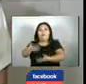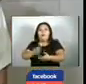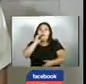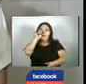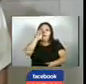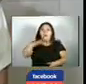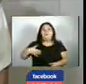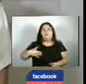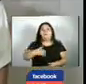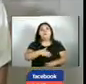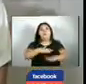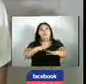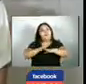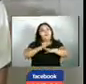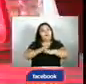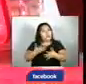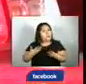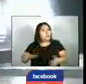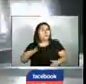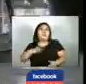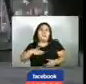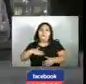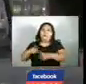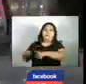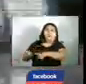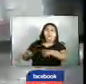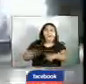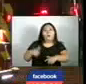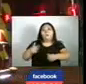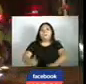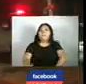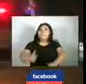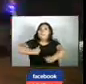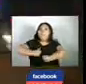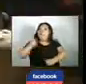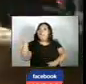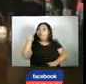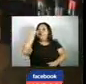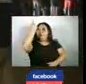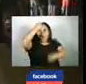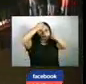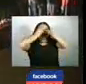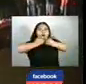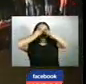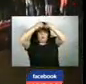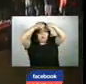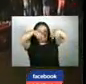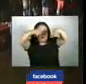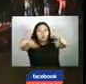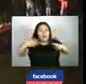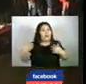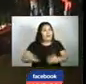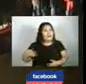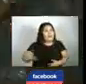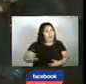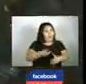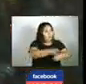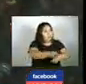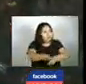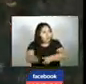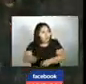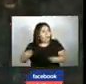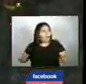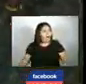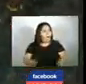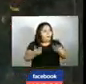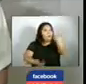de Defensa aseguró que se ha puesto a disposición equipos de la Fuerza Armada para apoyar a los bomberos que requieren de mayor ayuda para